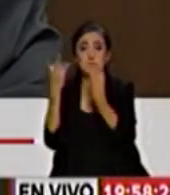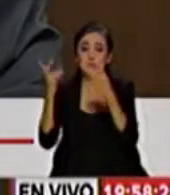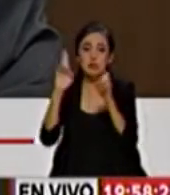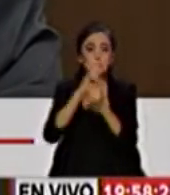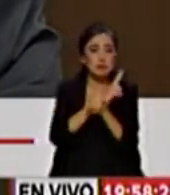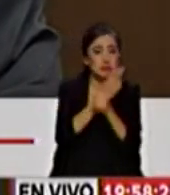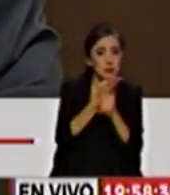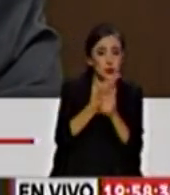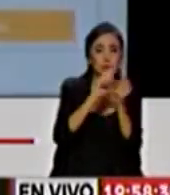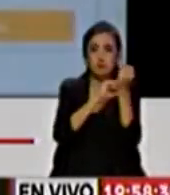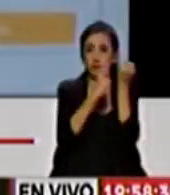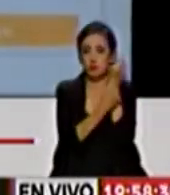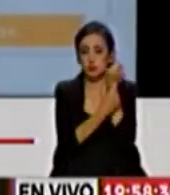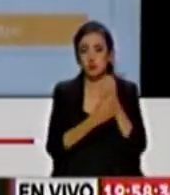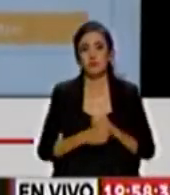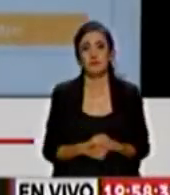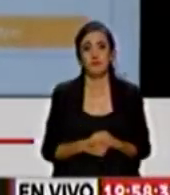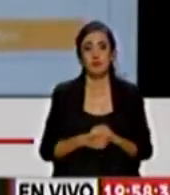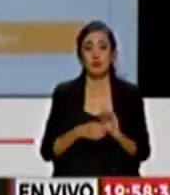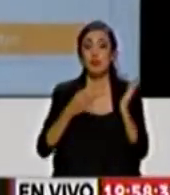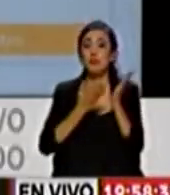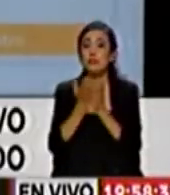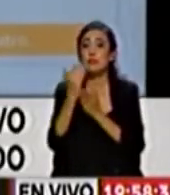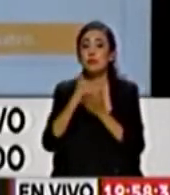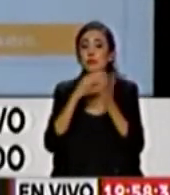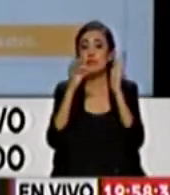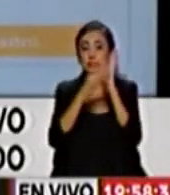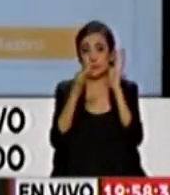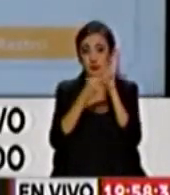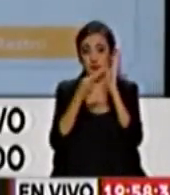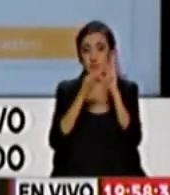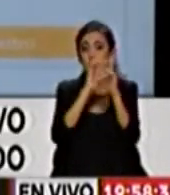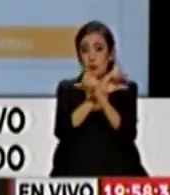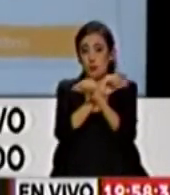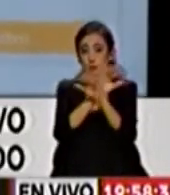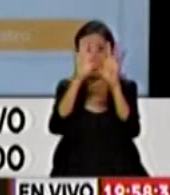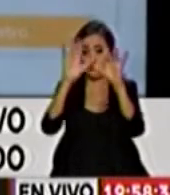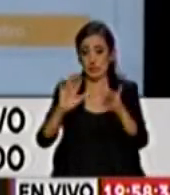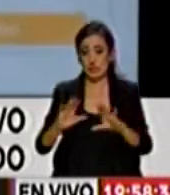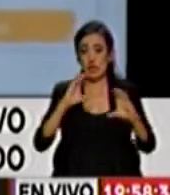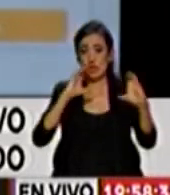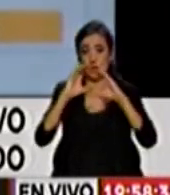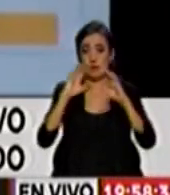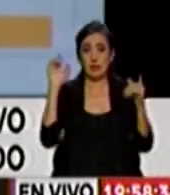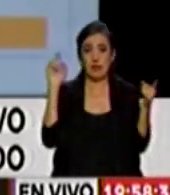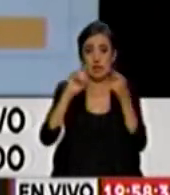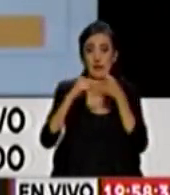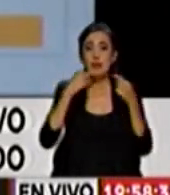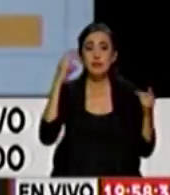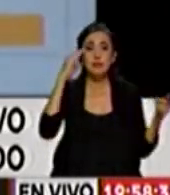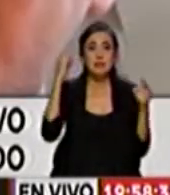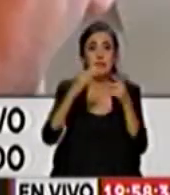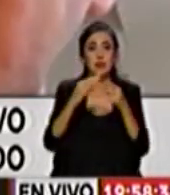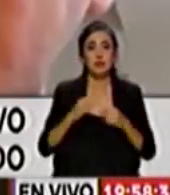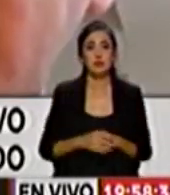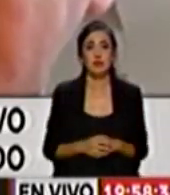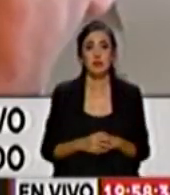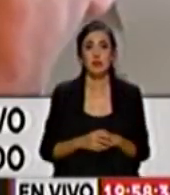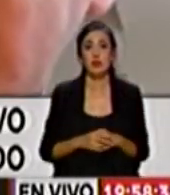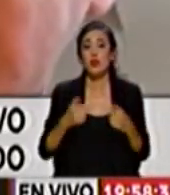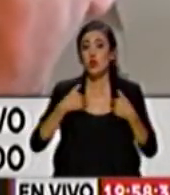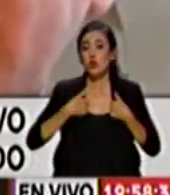este tipo de dispositivos. A través de redes sociales, el exsecretario de Comunicación dio un primer pronunciamiento tras su fuga.